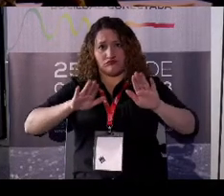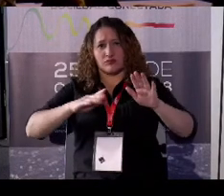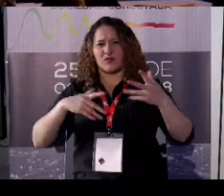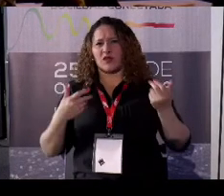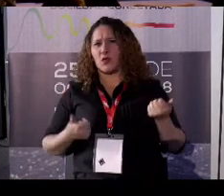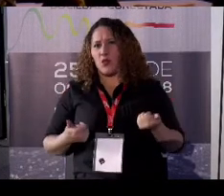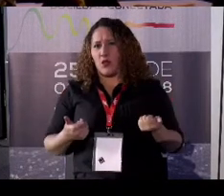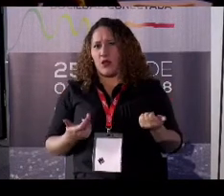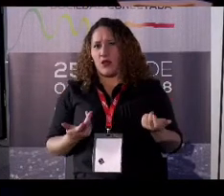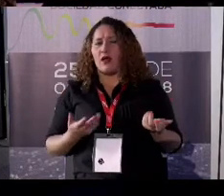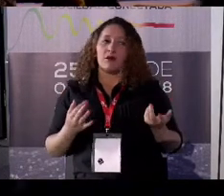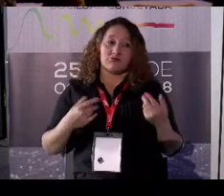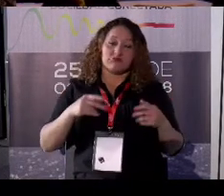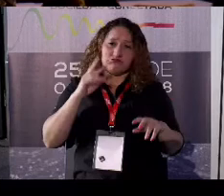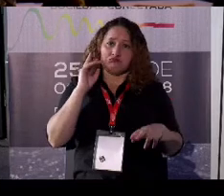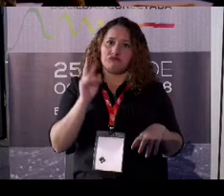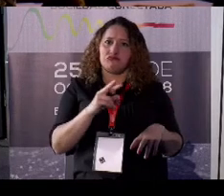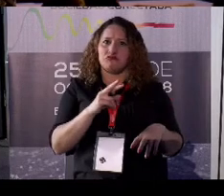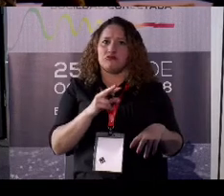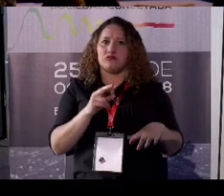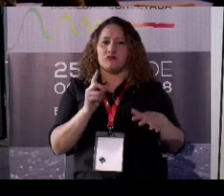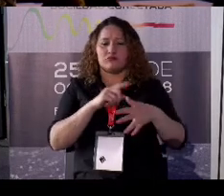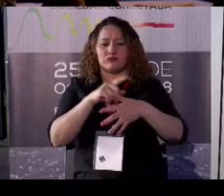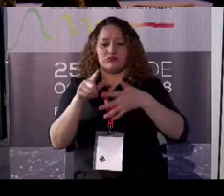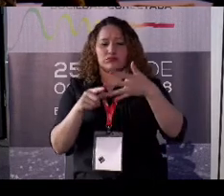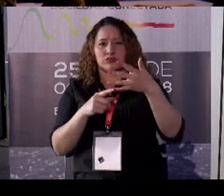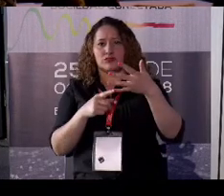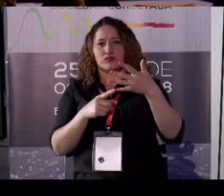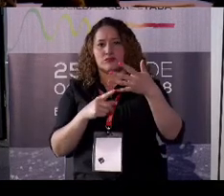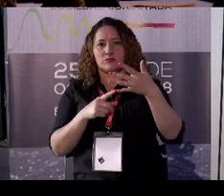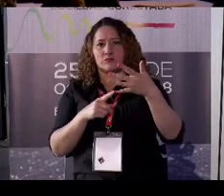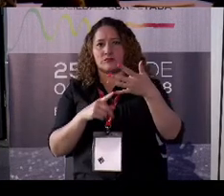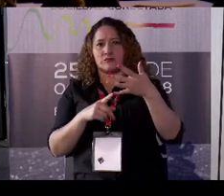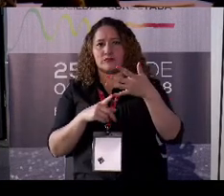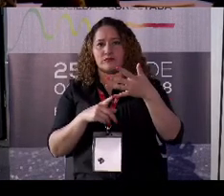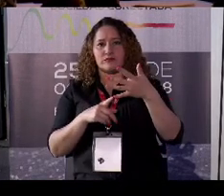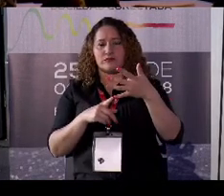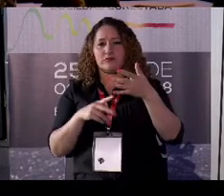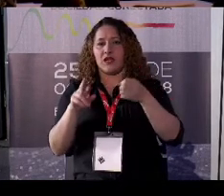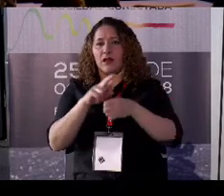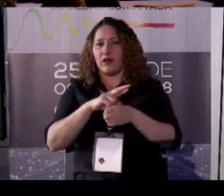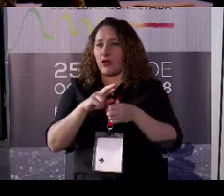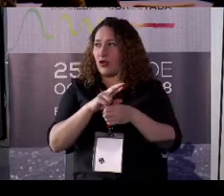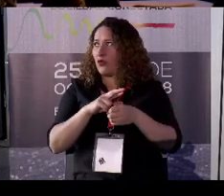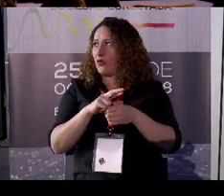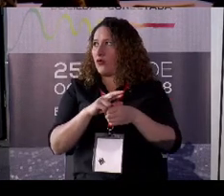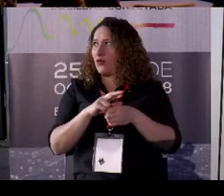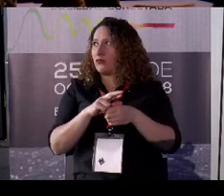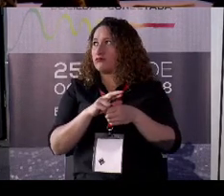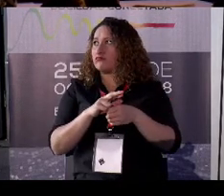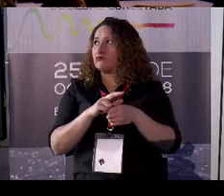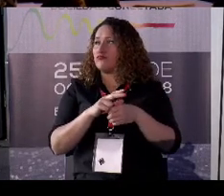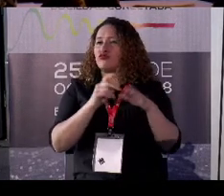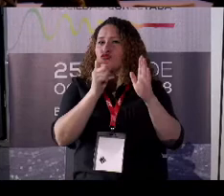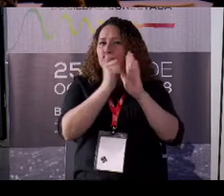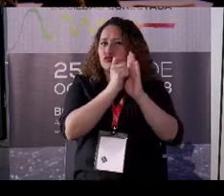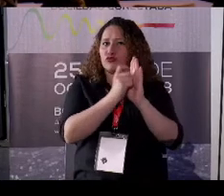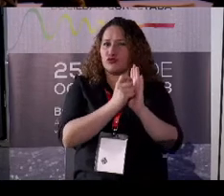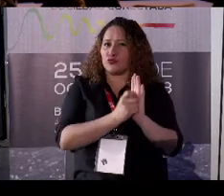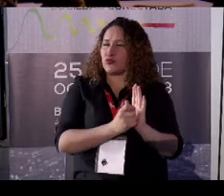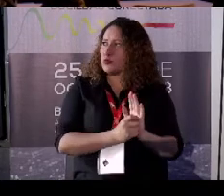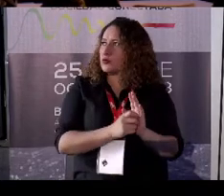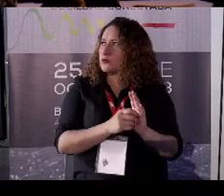subasta? Ve que tiene 5 regiones la subasta. A cada región le han dado unos puntos que se llaman de